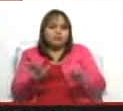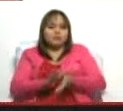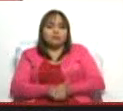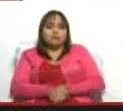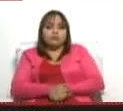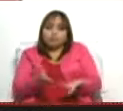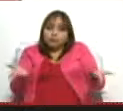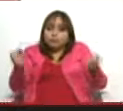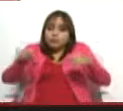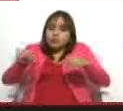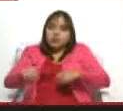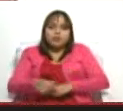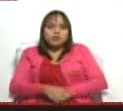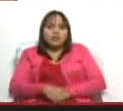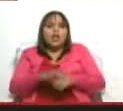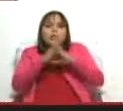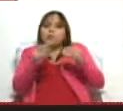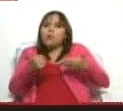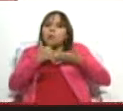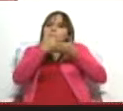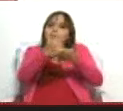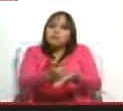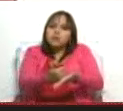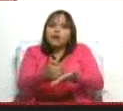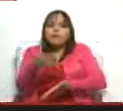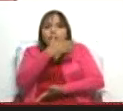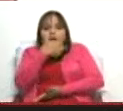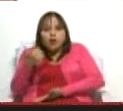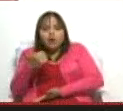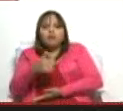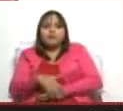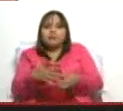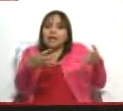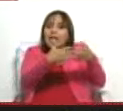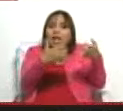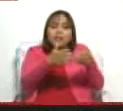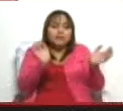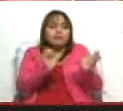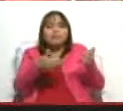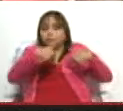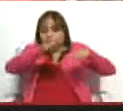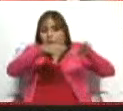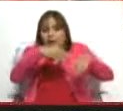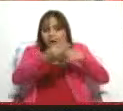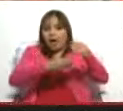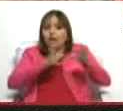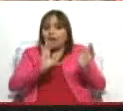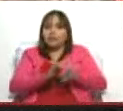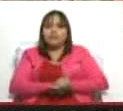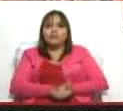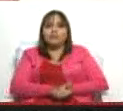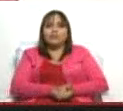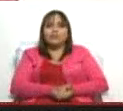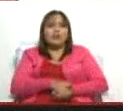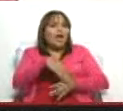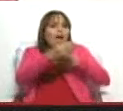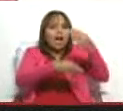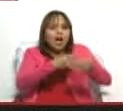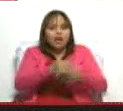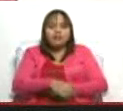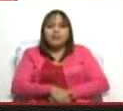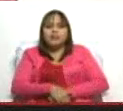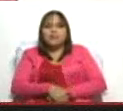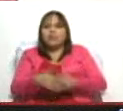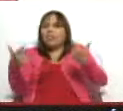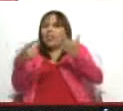Claro. Todo lo que ayude a que ellos terminen más peleados, que lo hagan. Claro, se van a medir 10 y van a